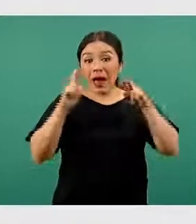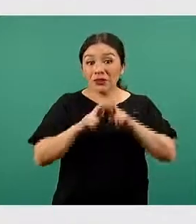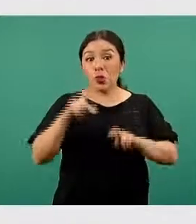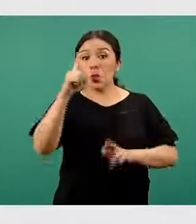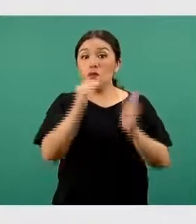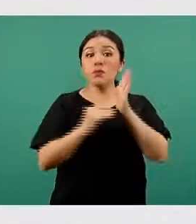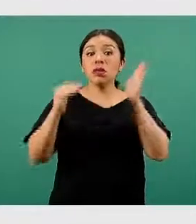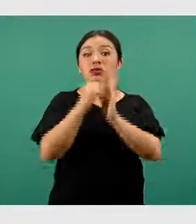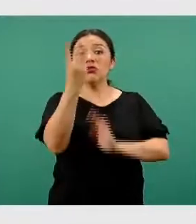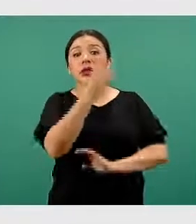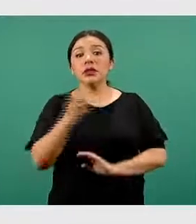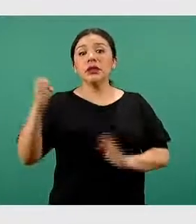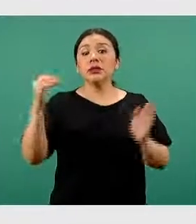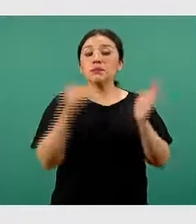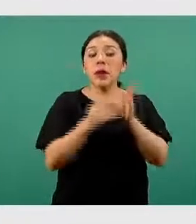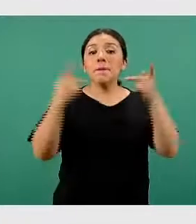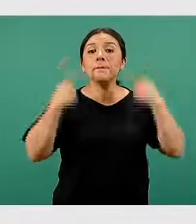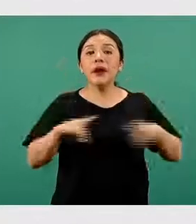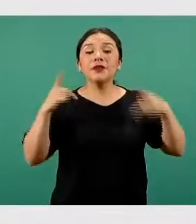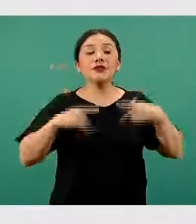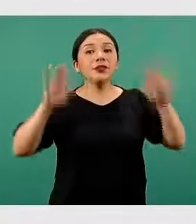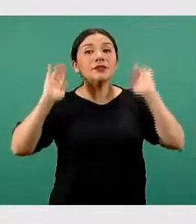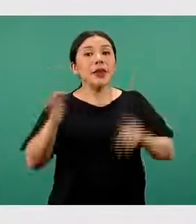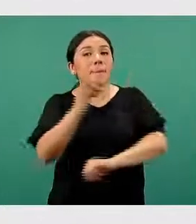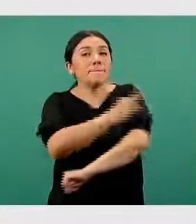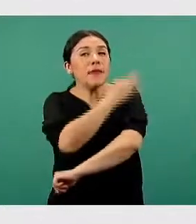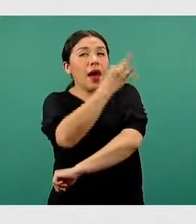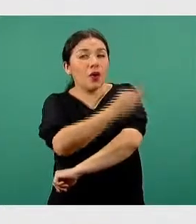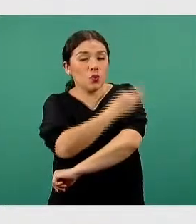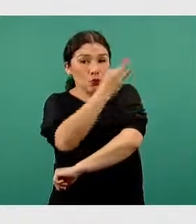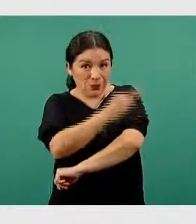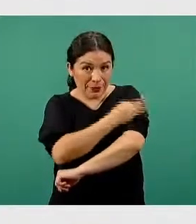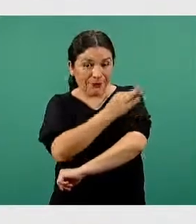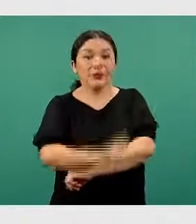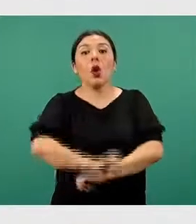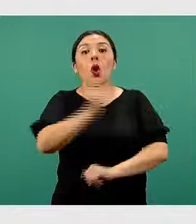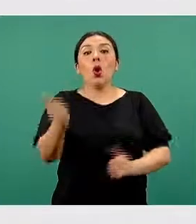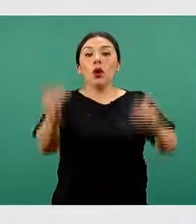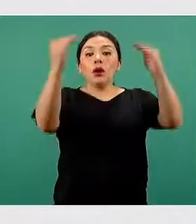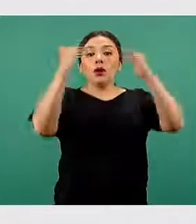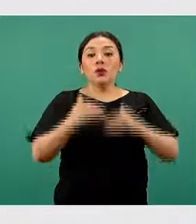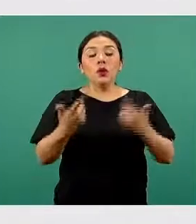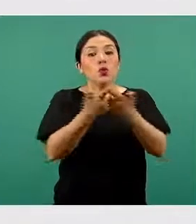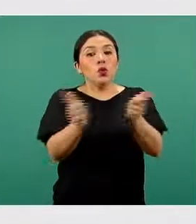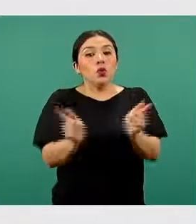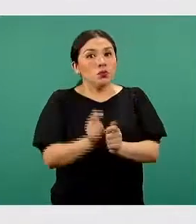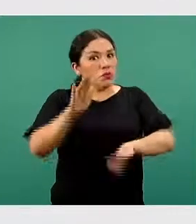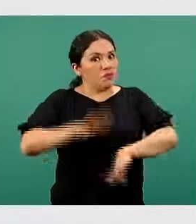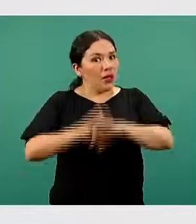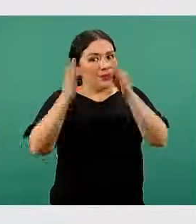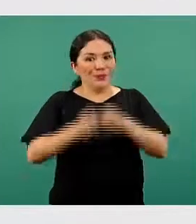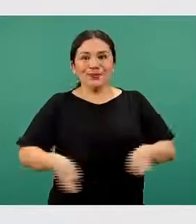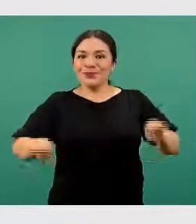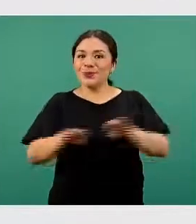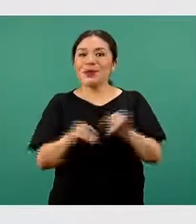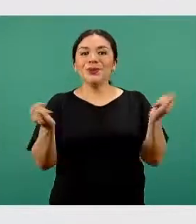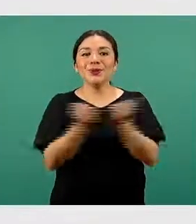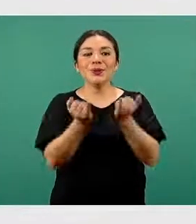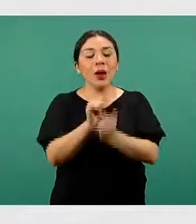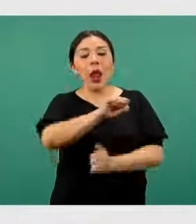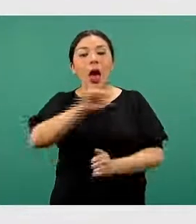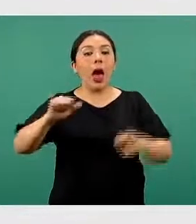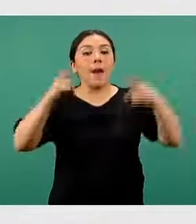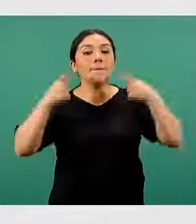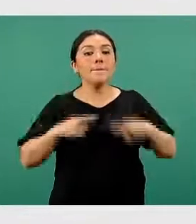de 1.300.000 personas vacunadas, y un grupo extraordinariamente importante, las